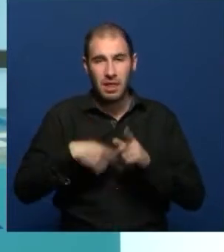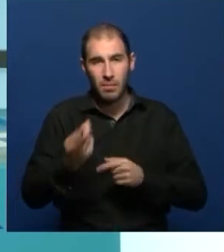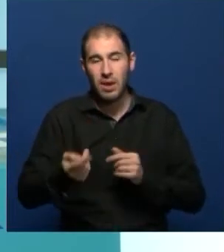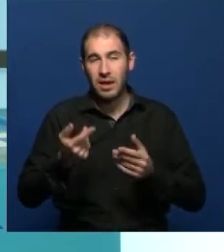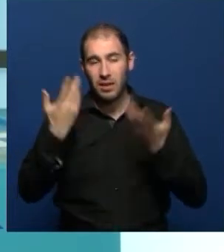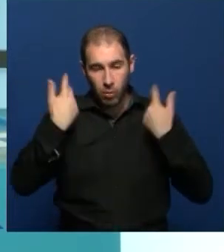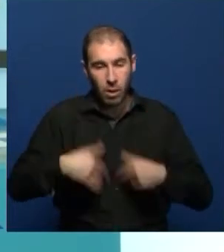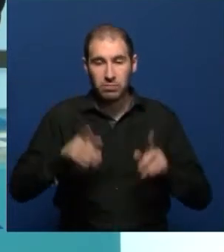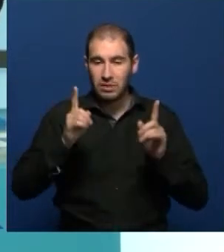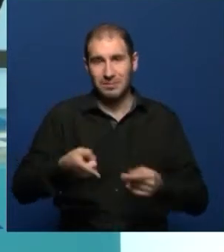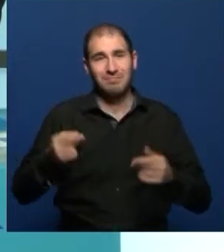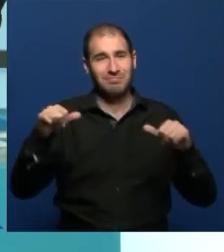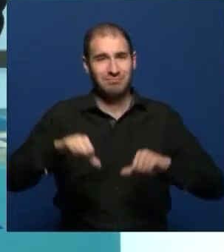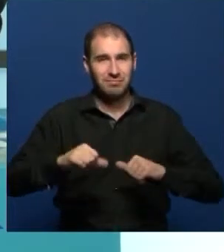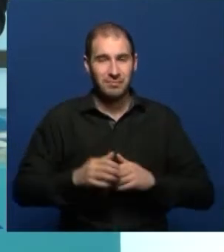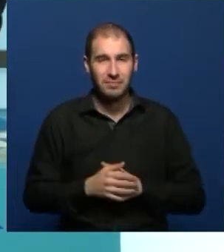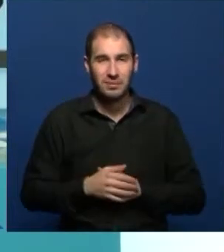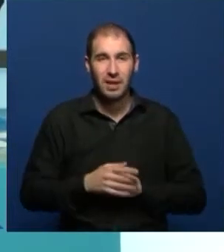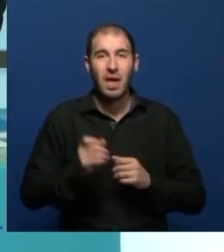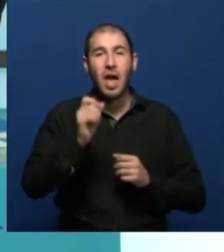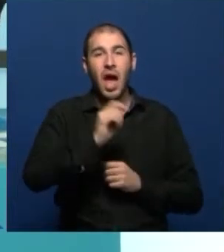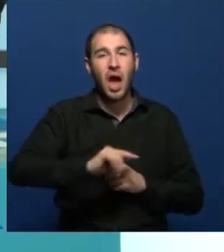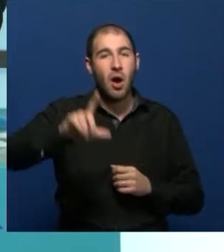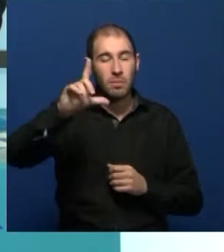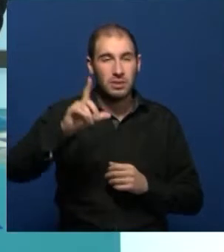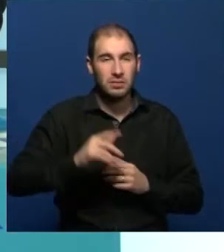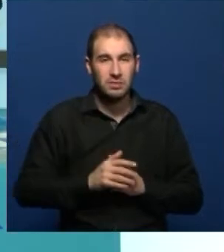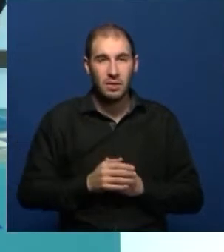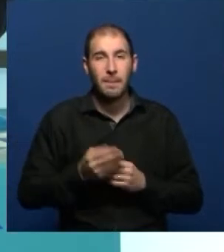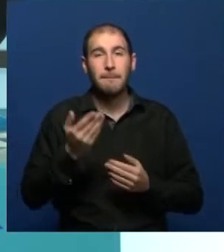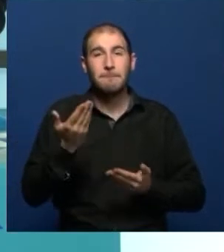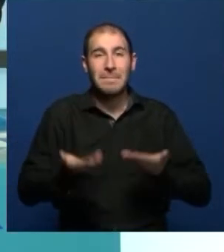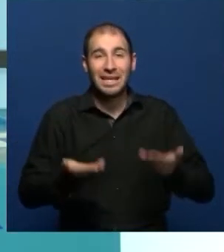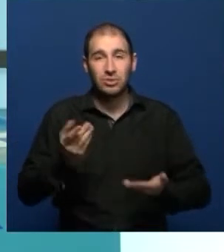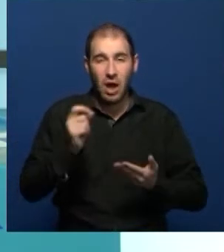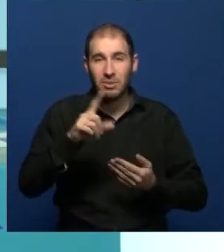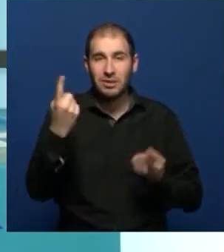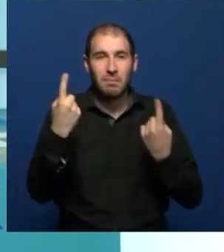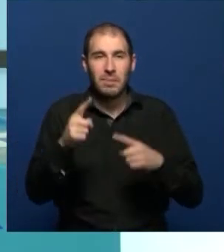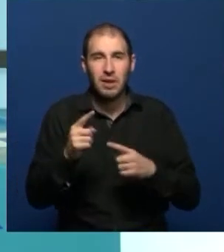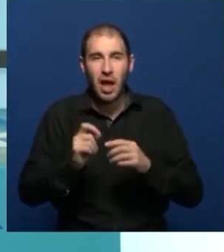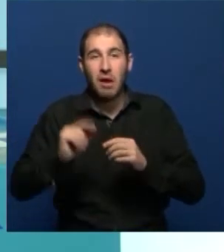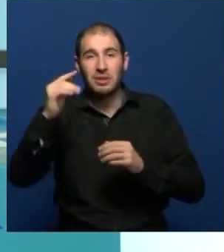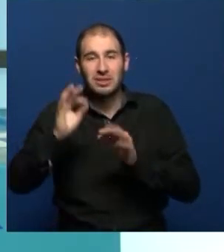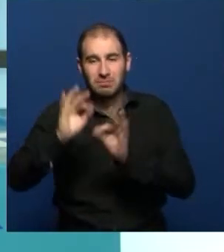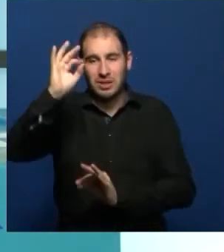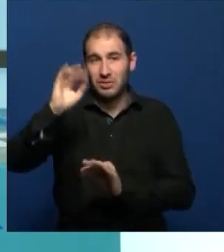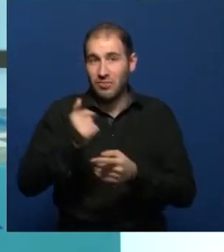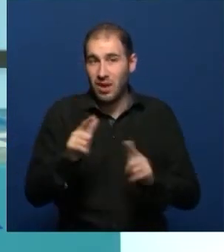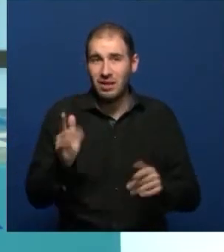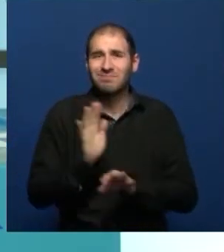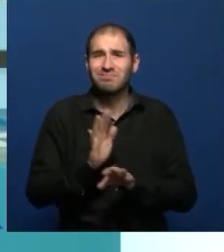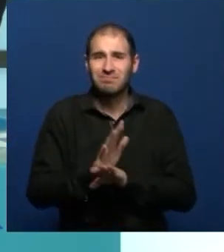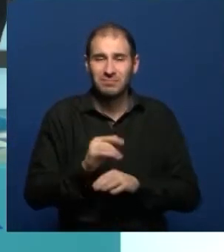masa corporal, ¿no es cierto? Entonces hay un aumento del peso, pero que no se condice con el aumento de la talla, por lo tanto